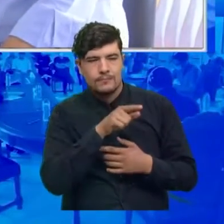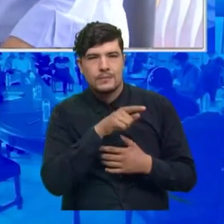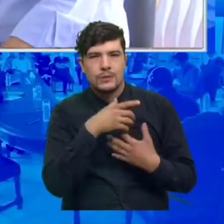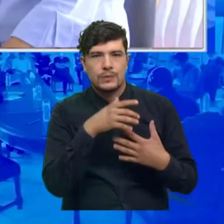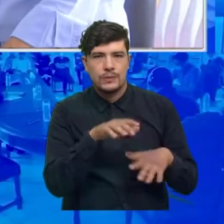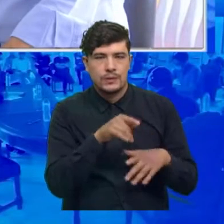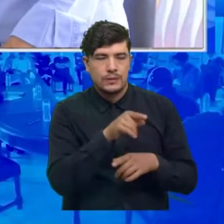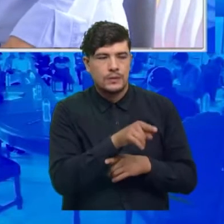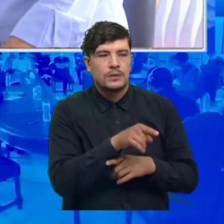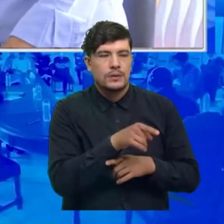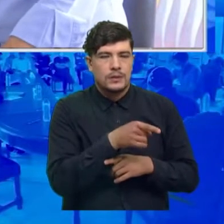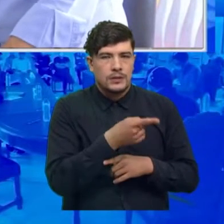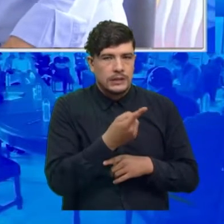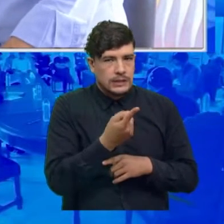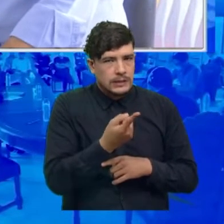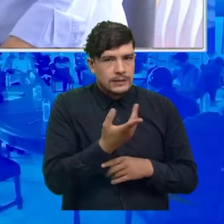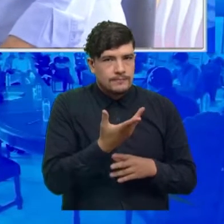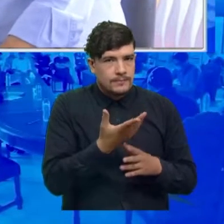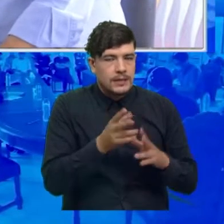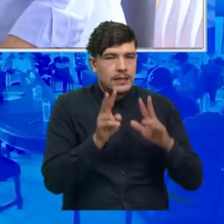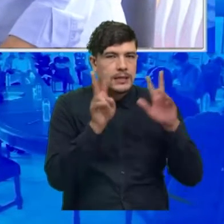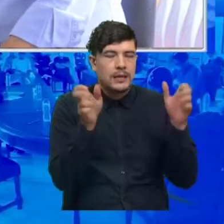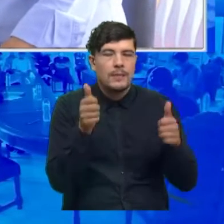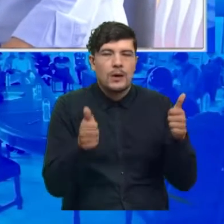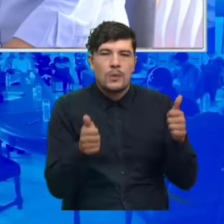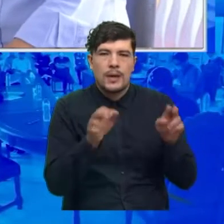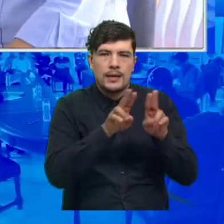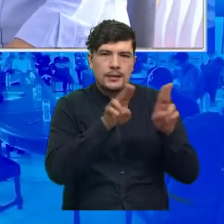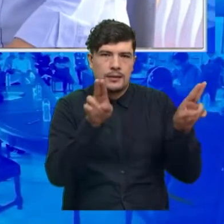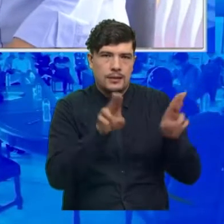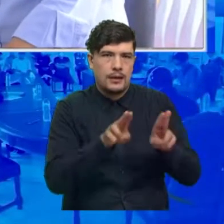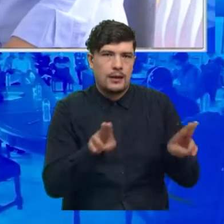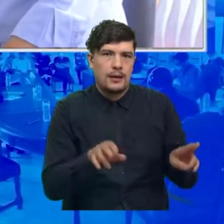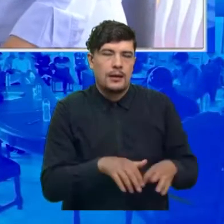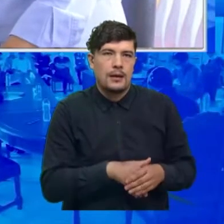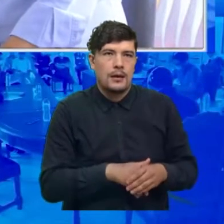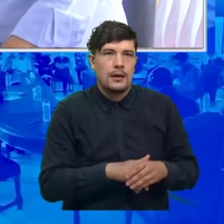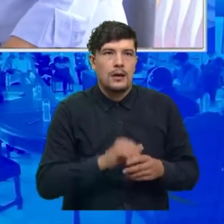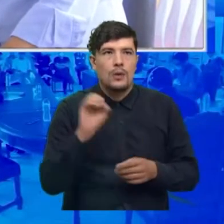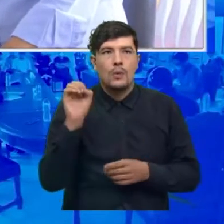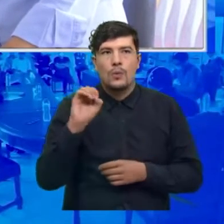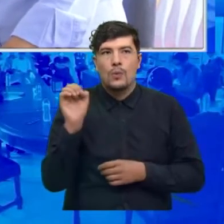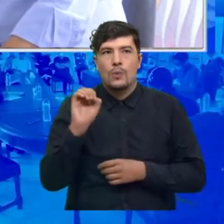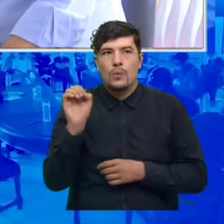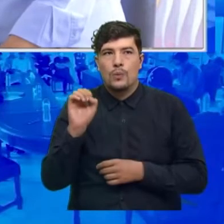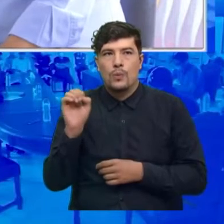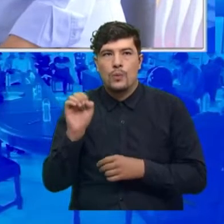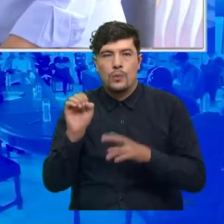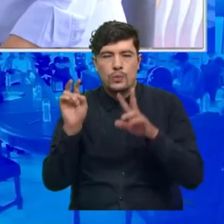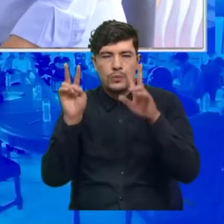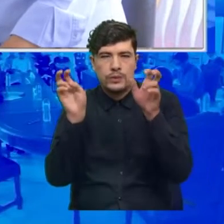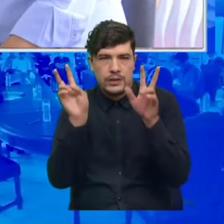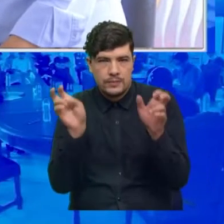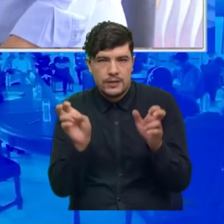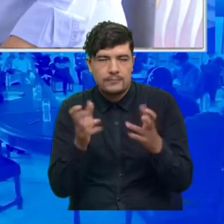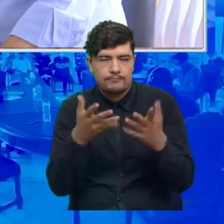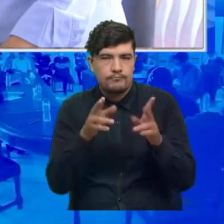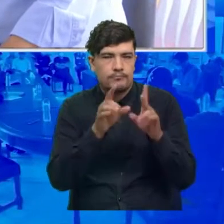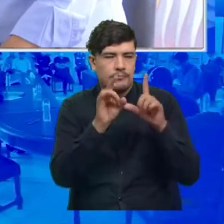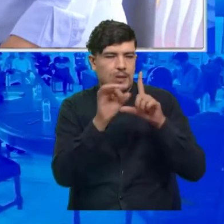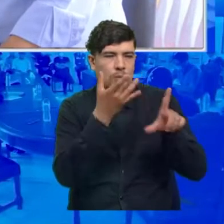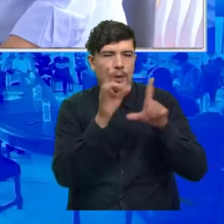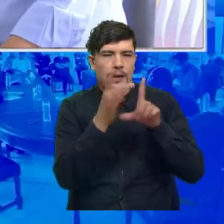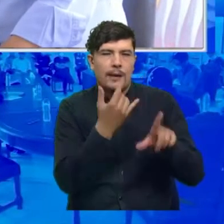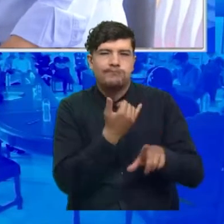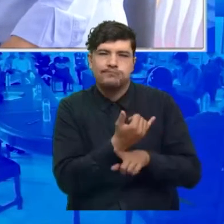reclaman y piden es el tema de conectividad y el tema de la de la virtualidad sin